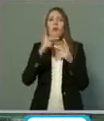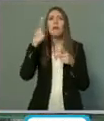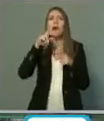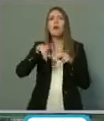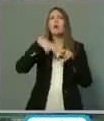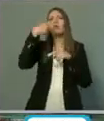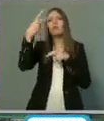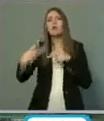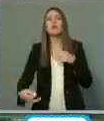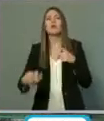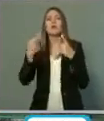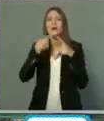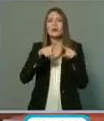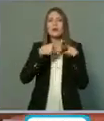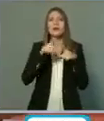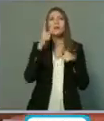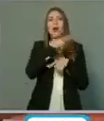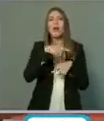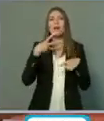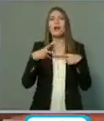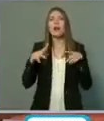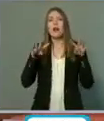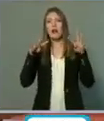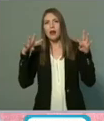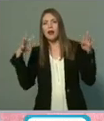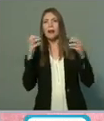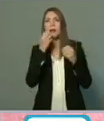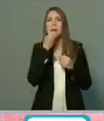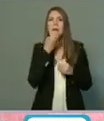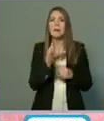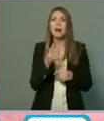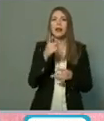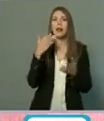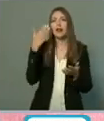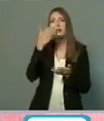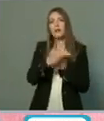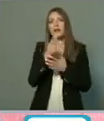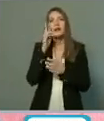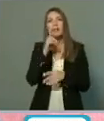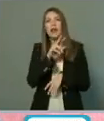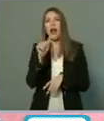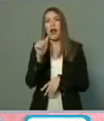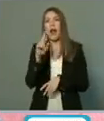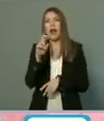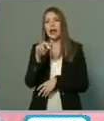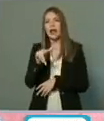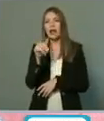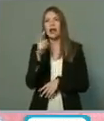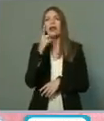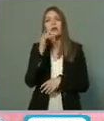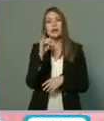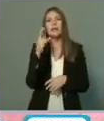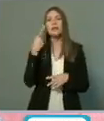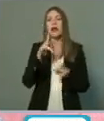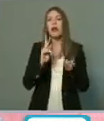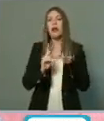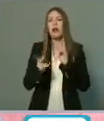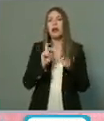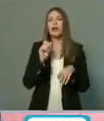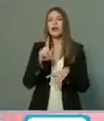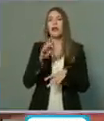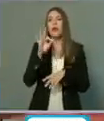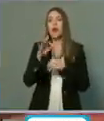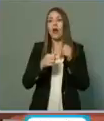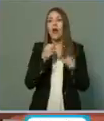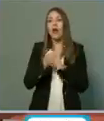toda un espectáculo para la gente que va a verlos en la arena. Sí, para platicarles rápido, ¿no? Yo en mis 40 años yo tengo un braquial roto,